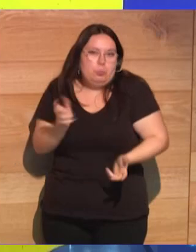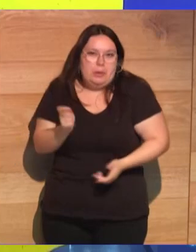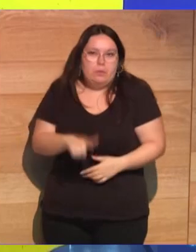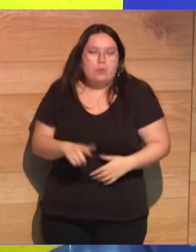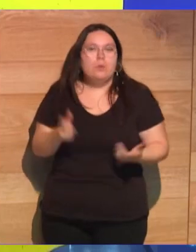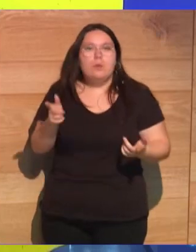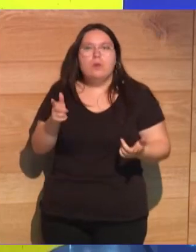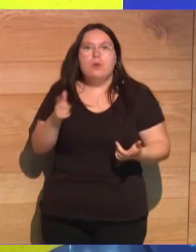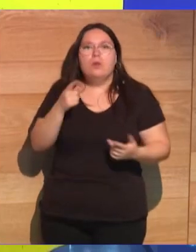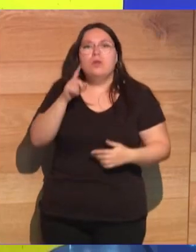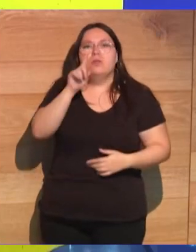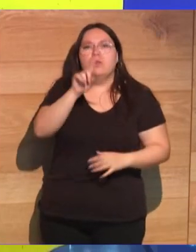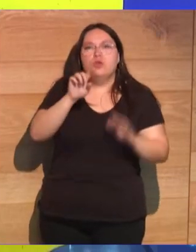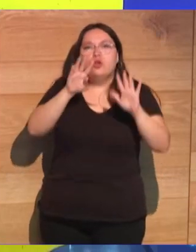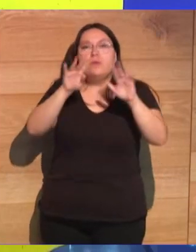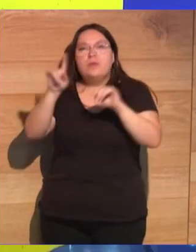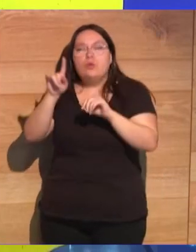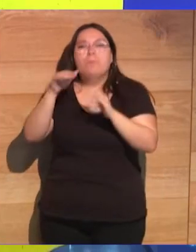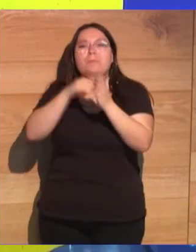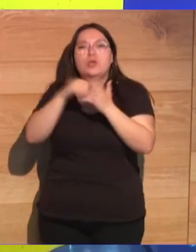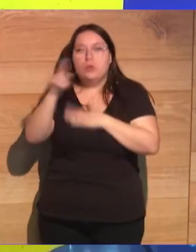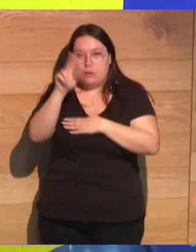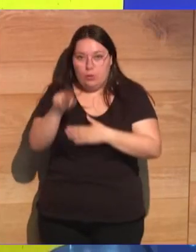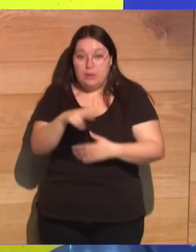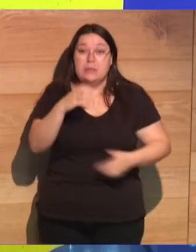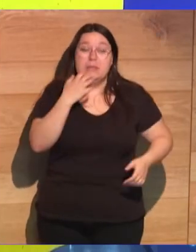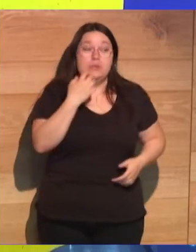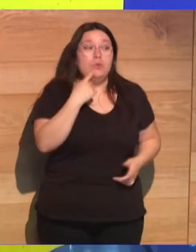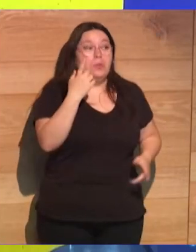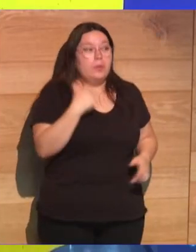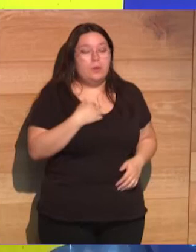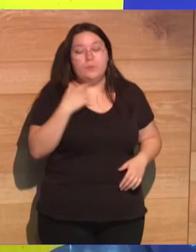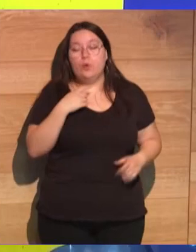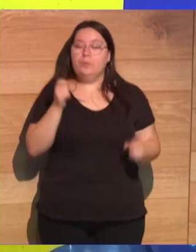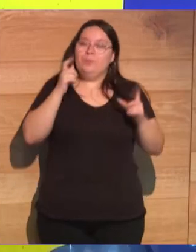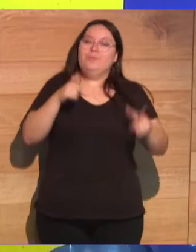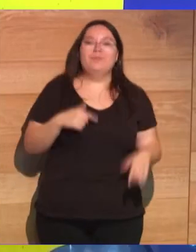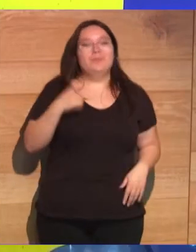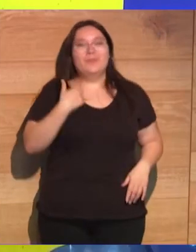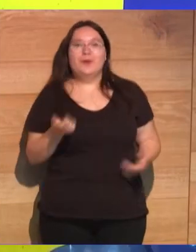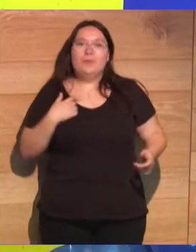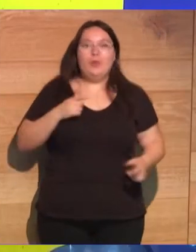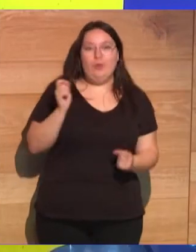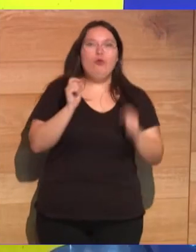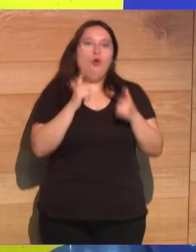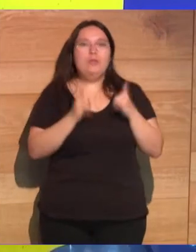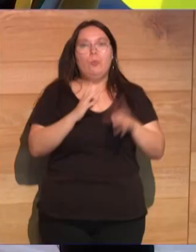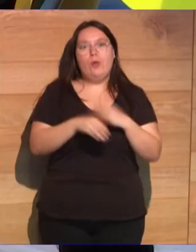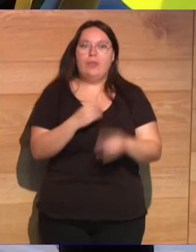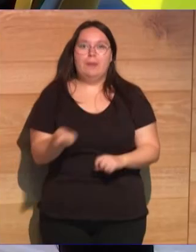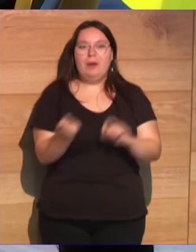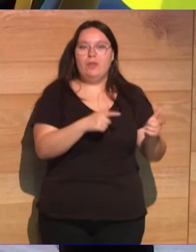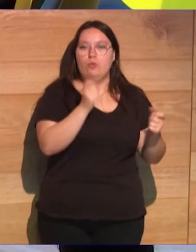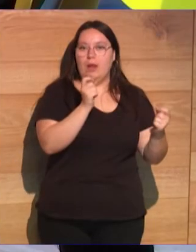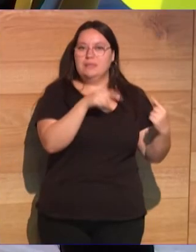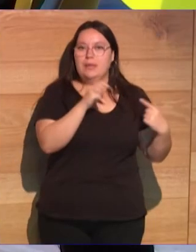del orden de 191 millones de dólares. Es decir, que si uno dice, hoy me levanto espléndido, voy a hacer un chatbot similar a